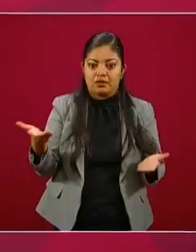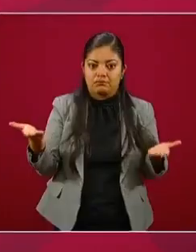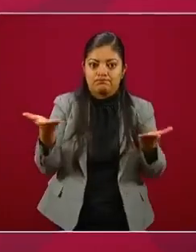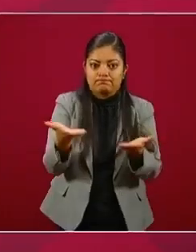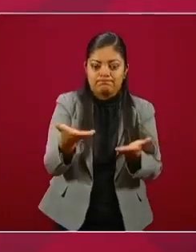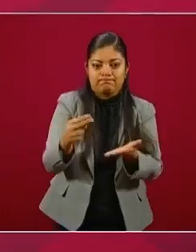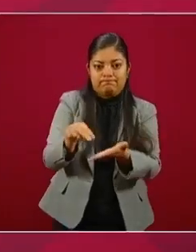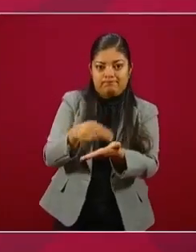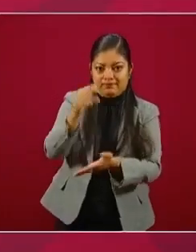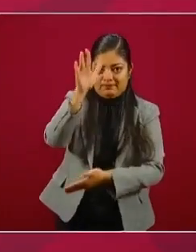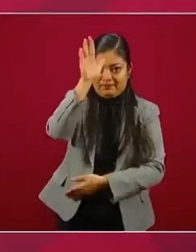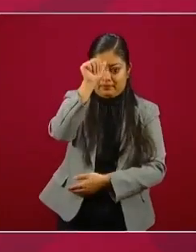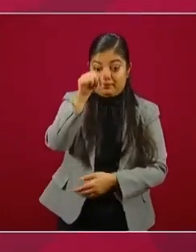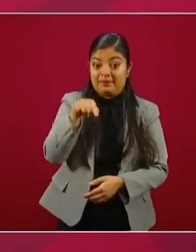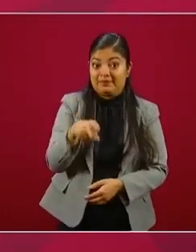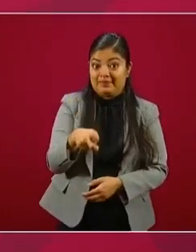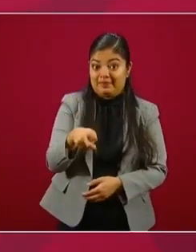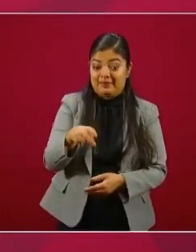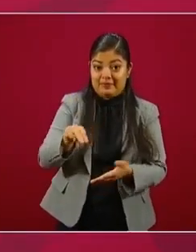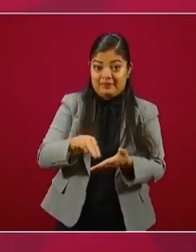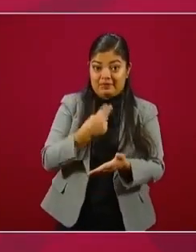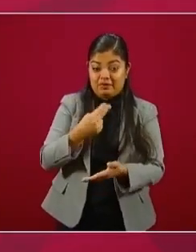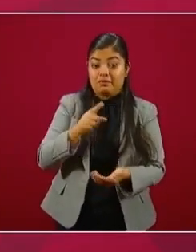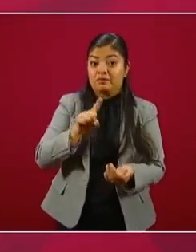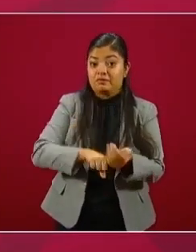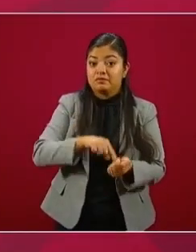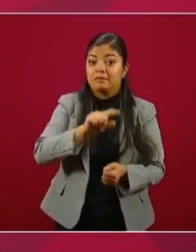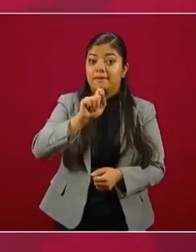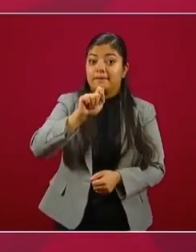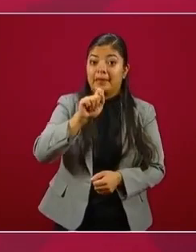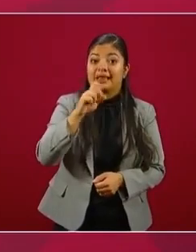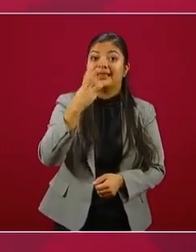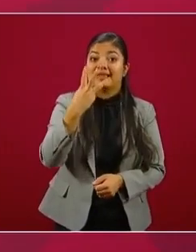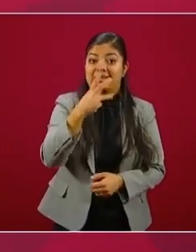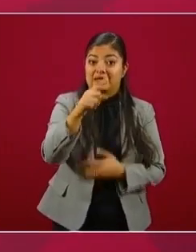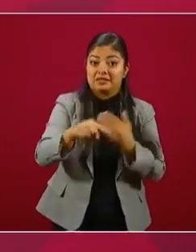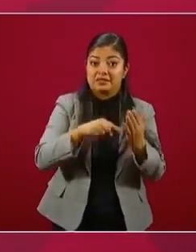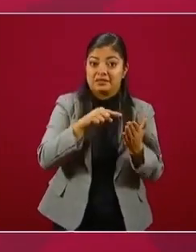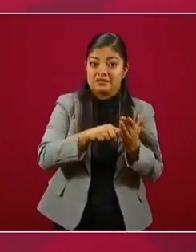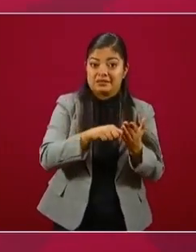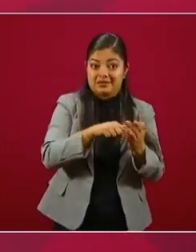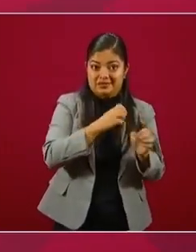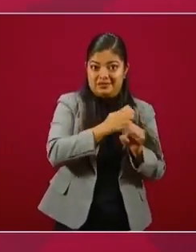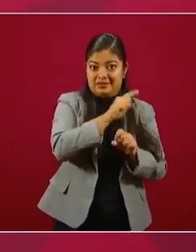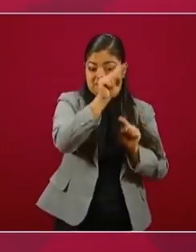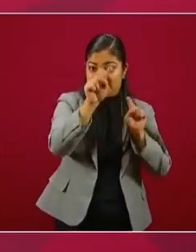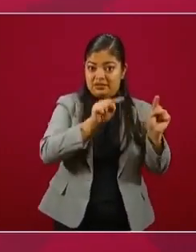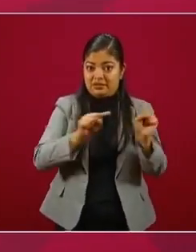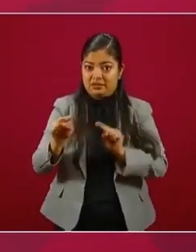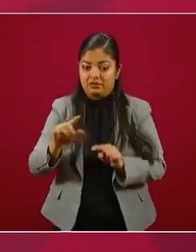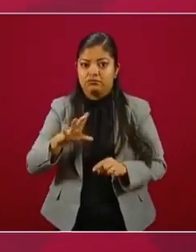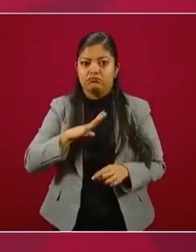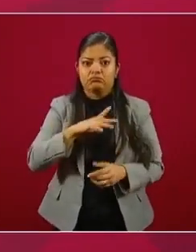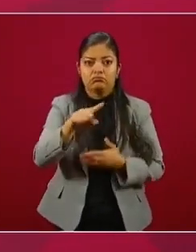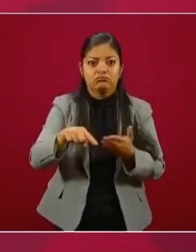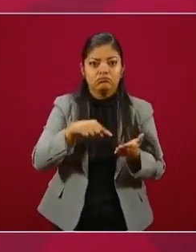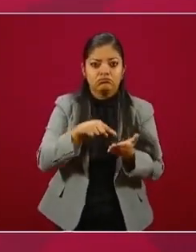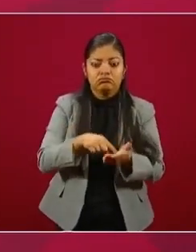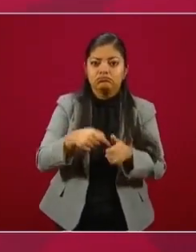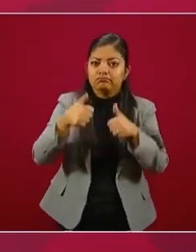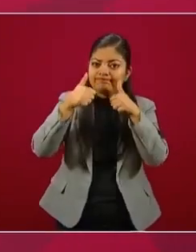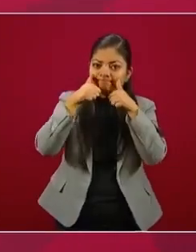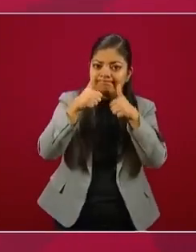Entonces, con la firma del día de hoy, 23 centros que tienen la infraestructura, el equipo, el